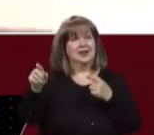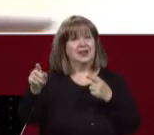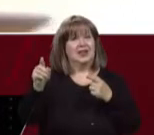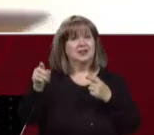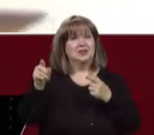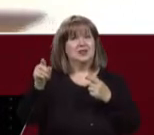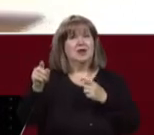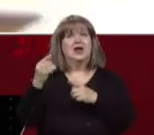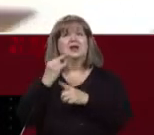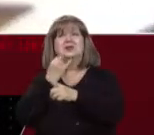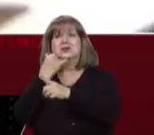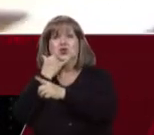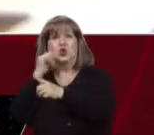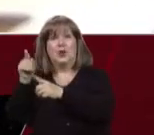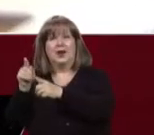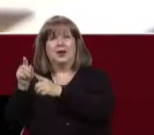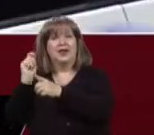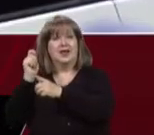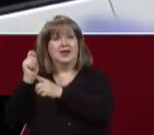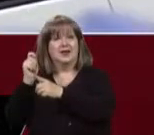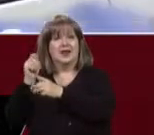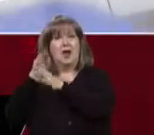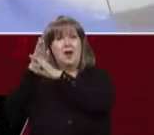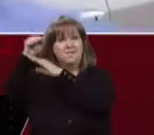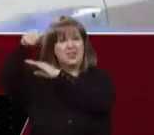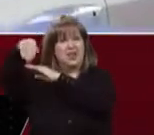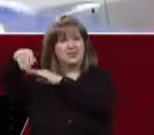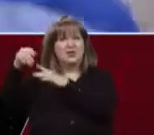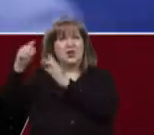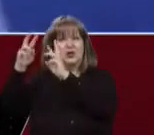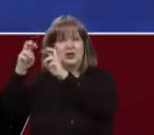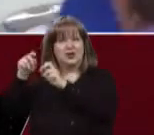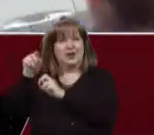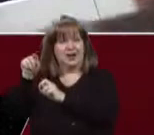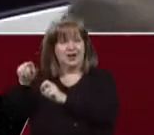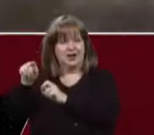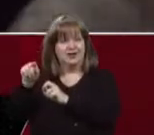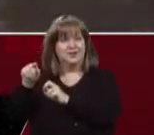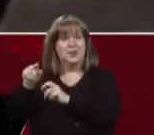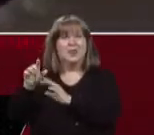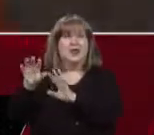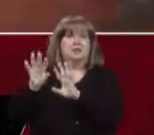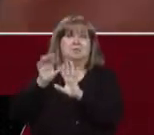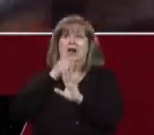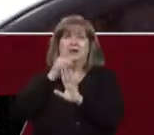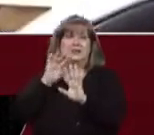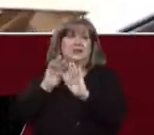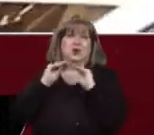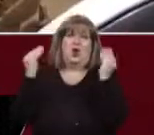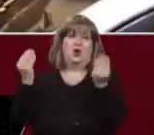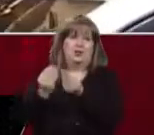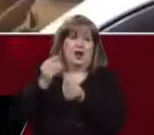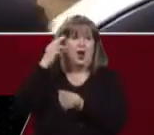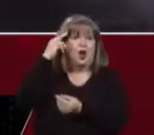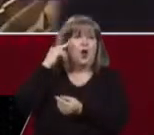de WhatsApp con más de 90 personas. Es decir, hay varios nombres y ahora la investigación también pone el